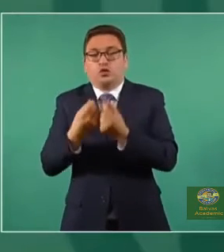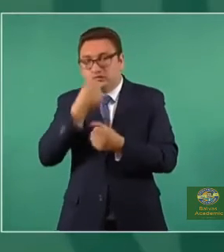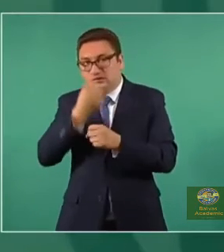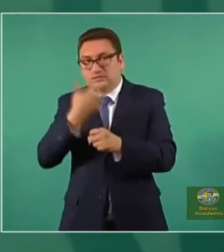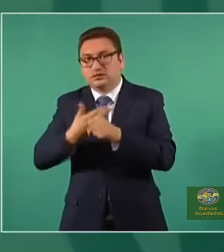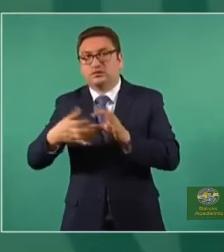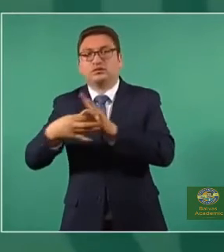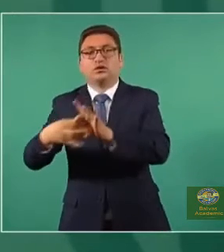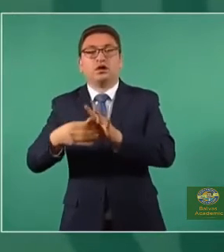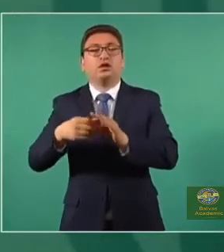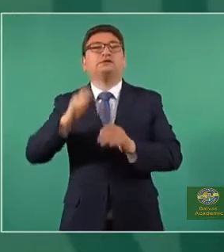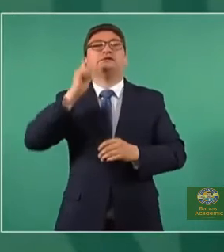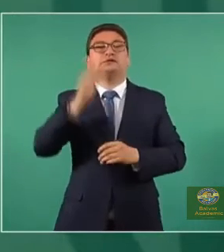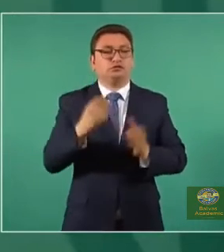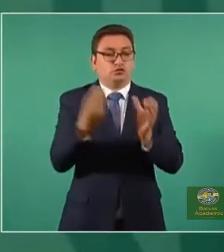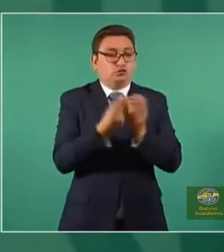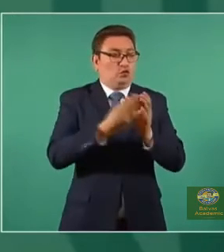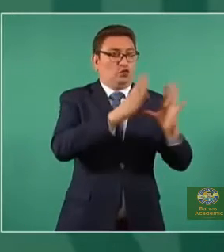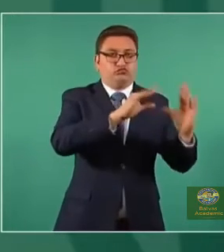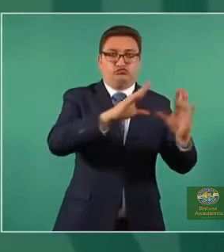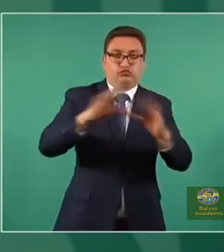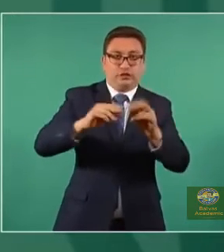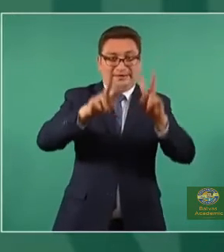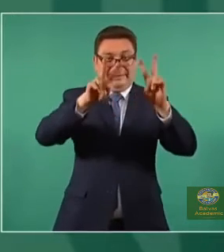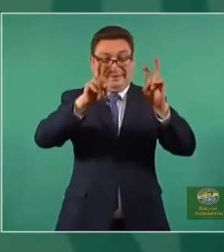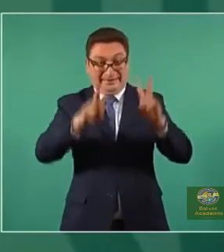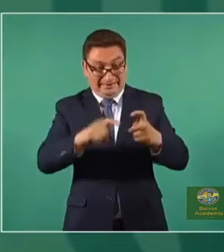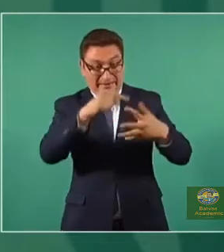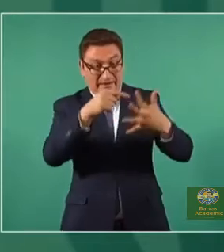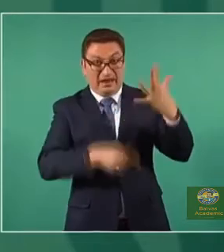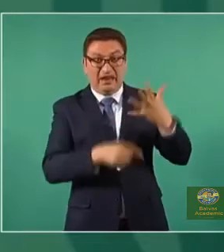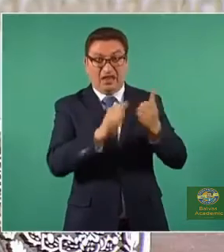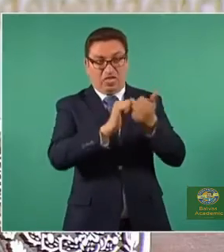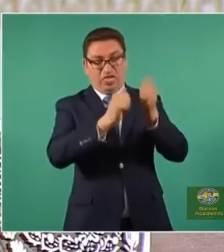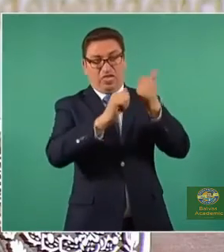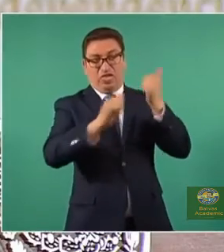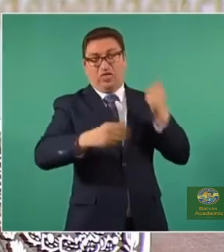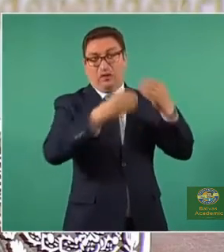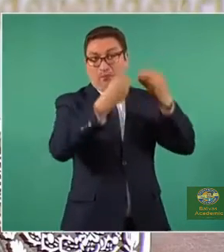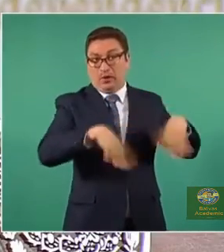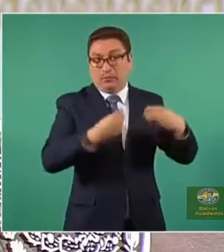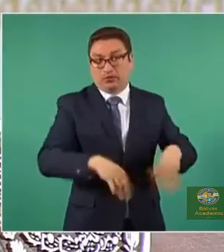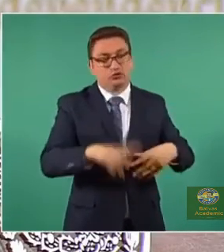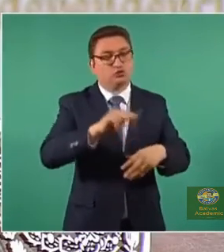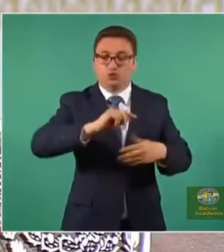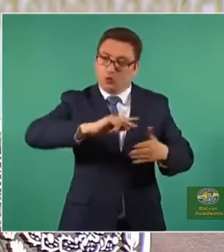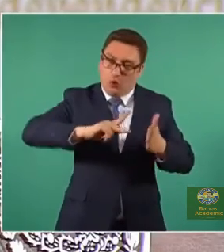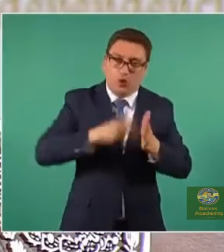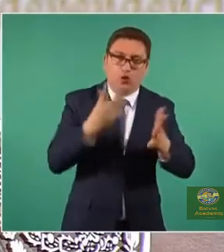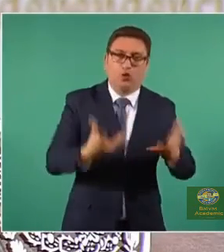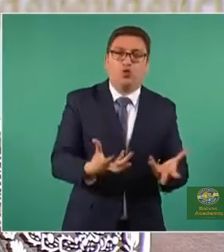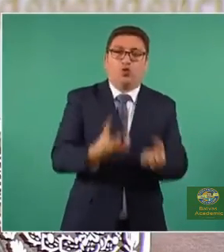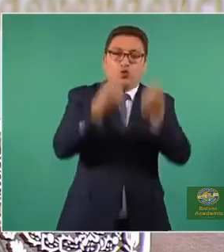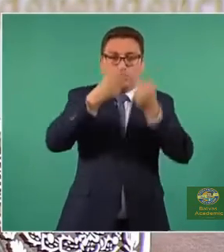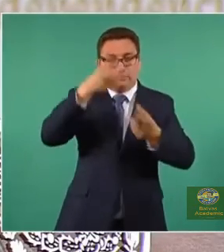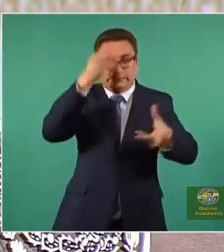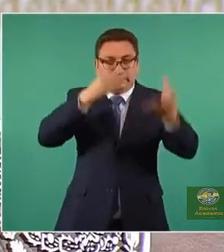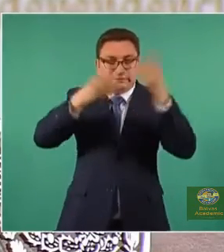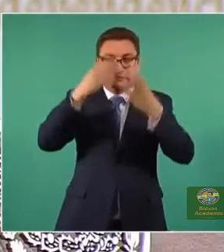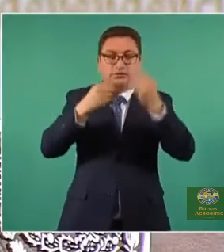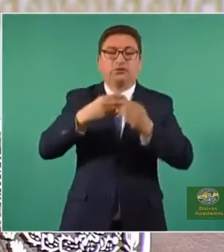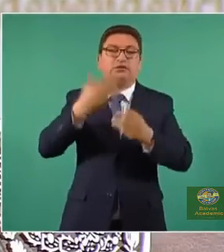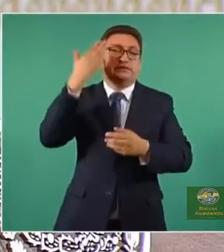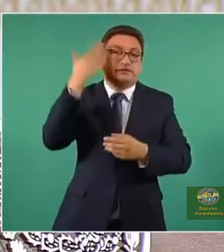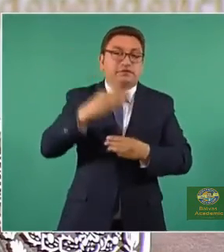recuperar aprendizajes. Eso es un tema muy importante. Se han perdido aprendizajes por más que hemos hecho medidas remediales en el mundo